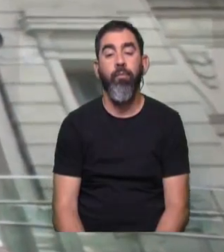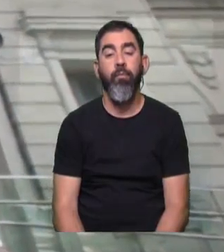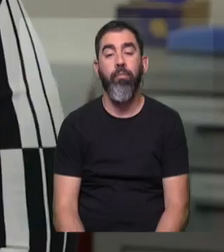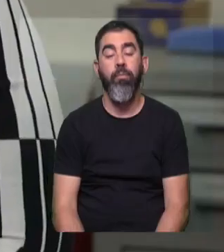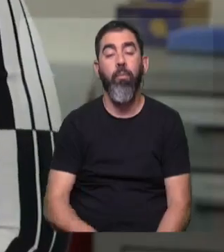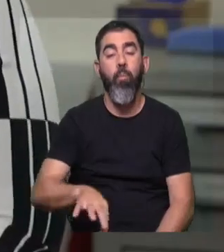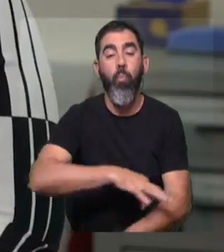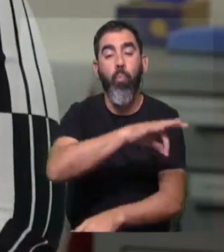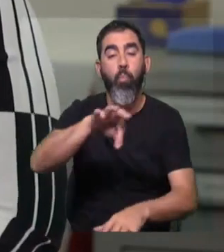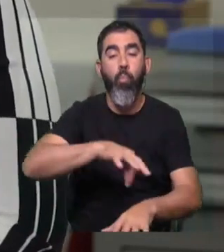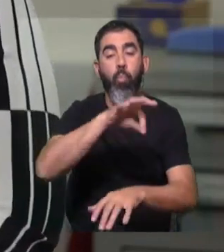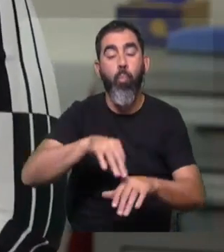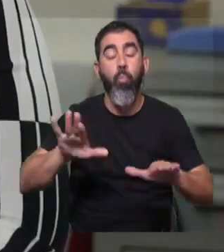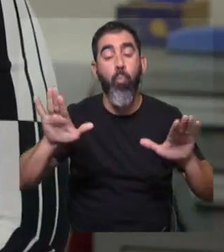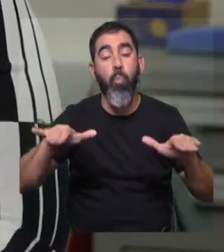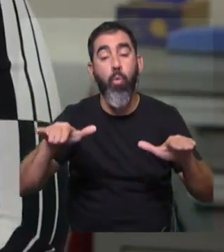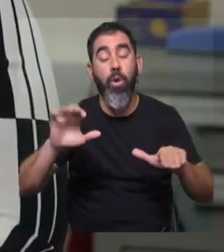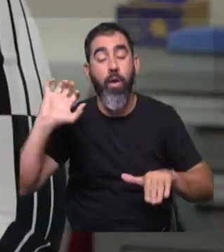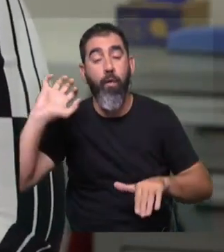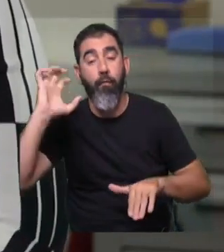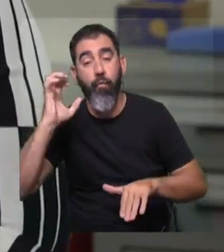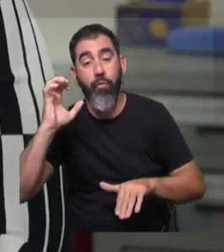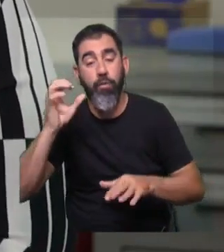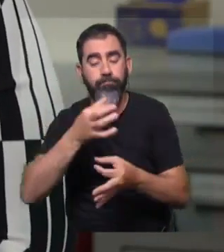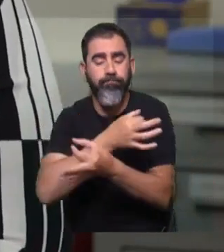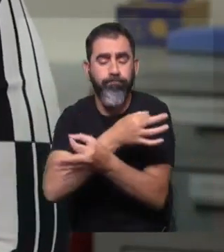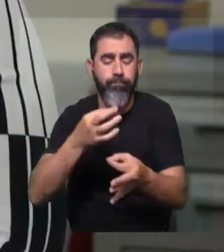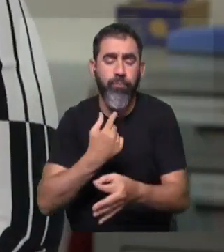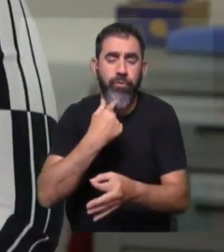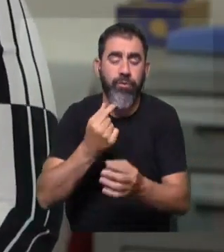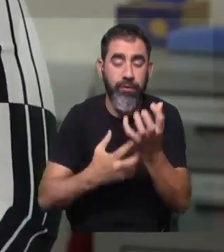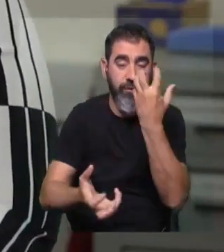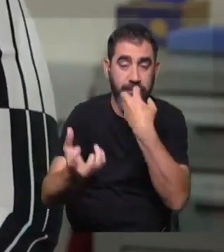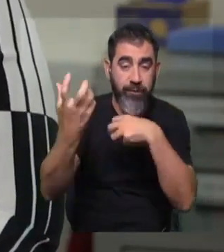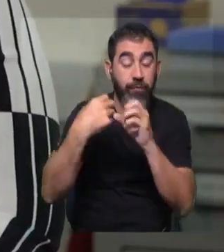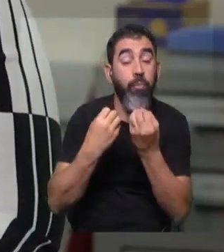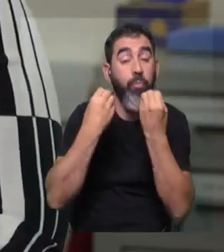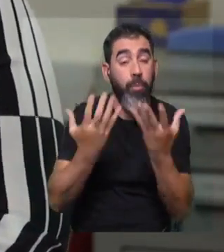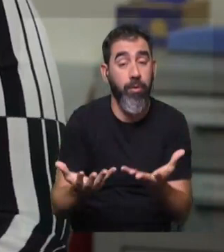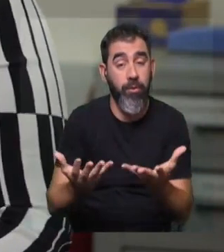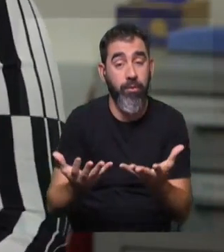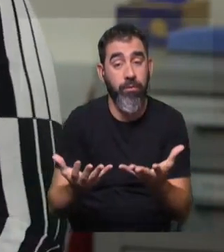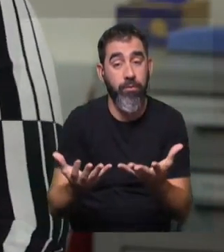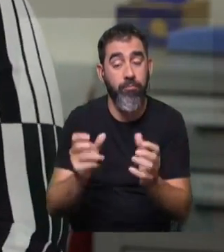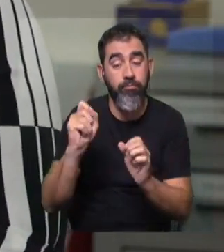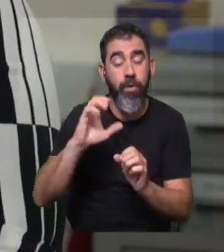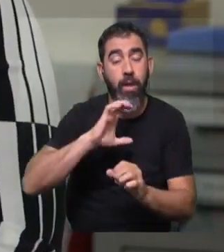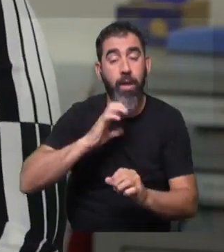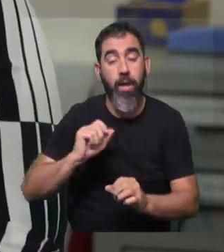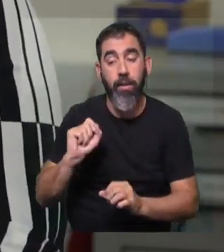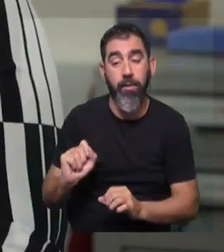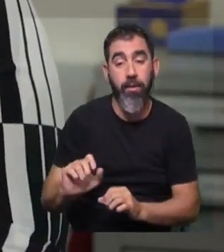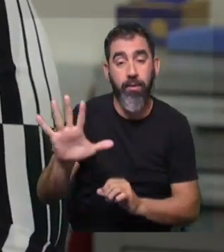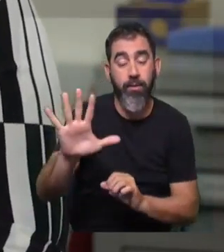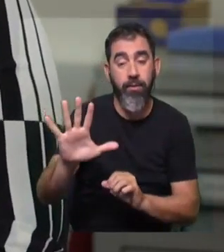La mosca Drosophila melanogaster es un excelente modelo animal porque tiene muchas características que